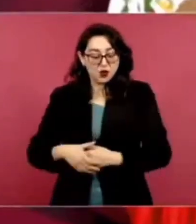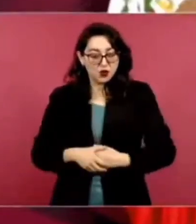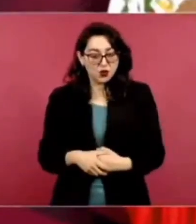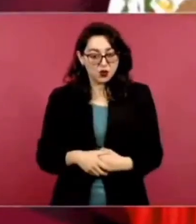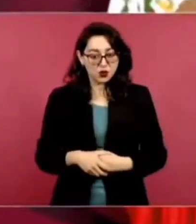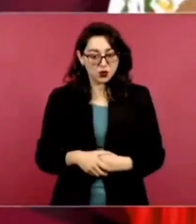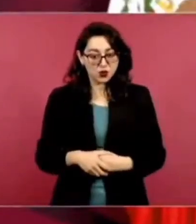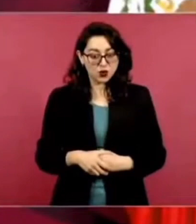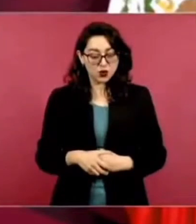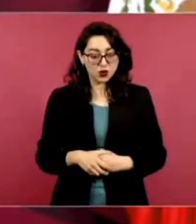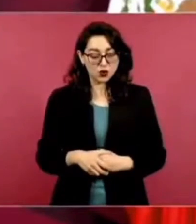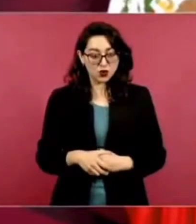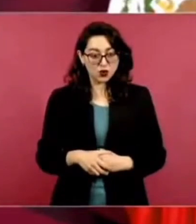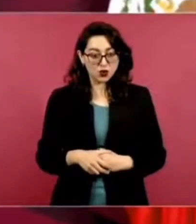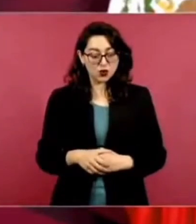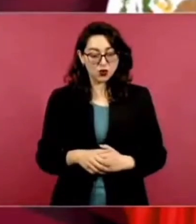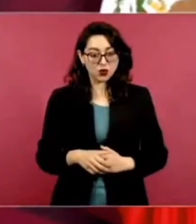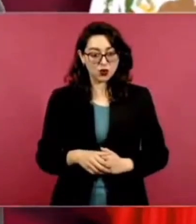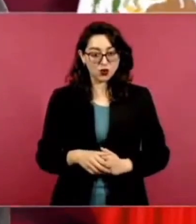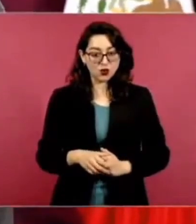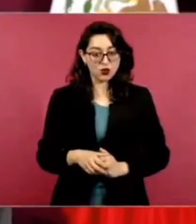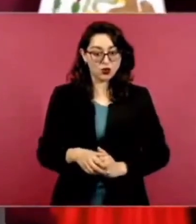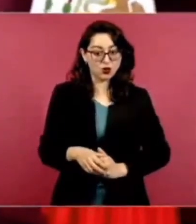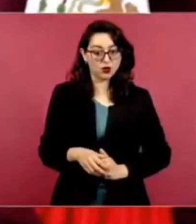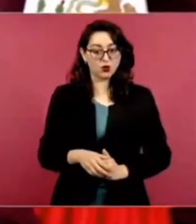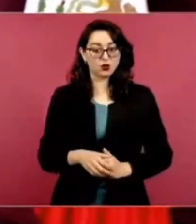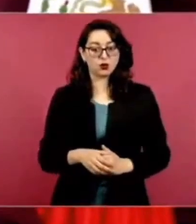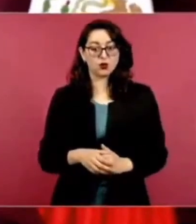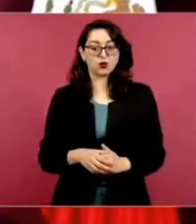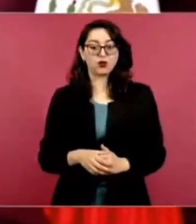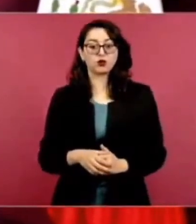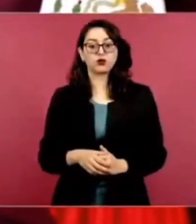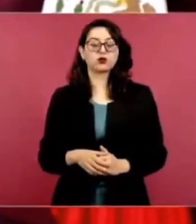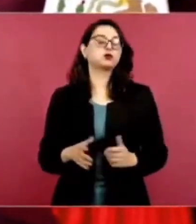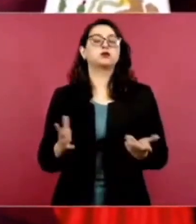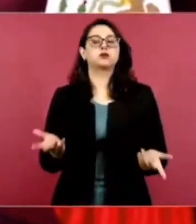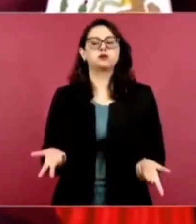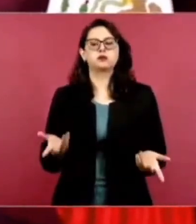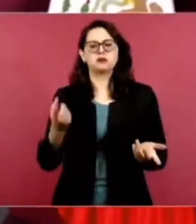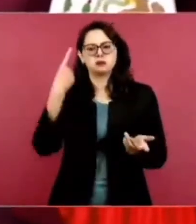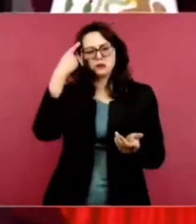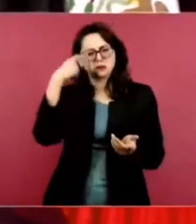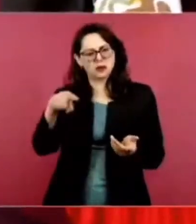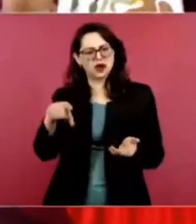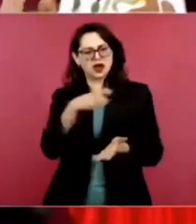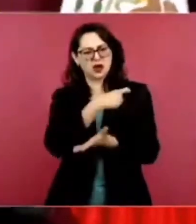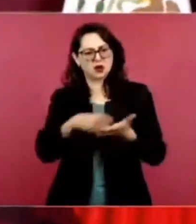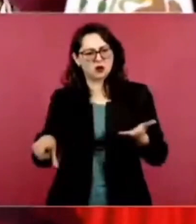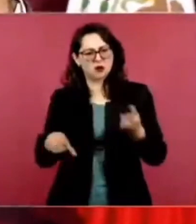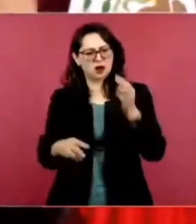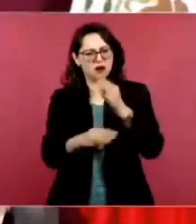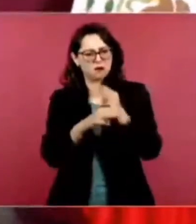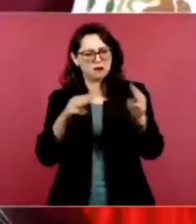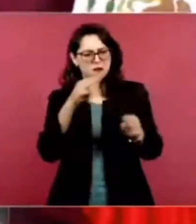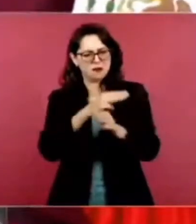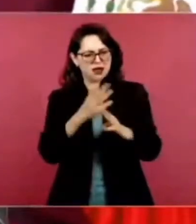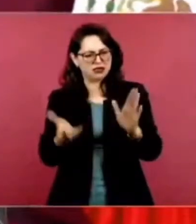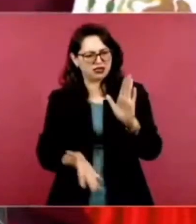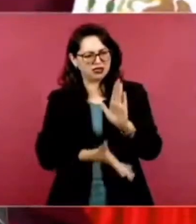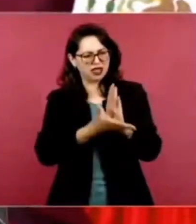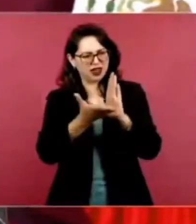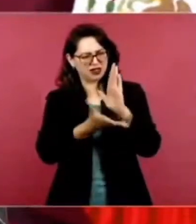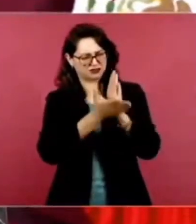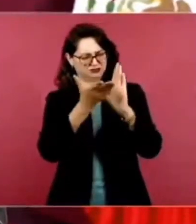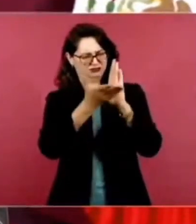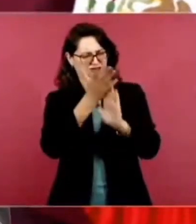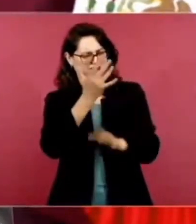Que para comprar materiales de construcción, eso es un trabajo de la